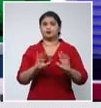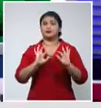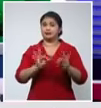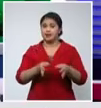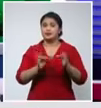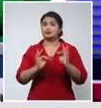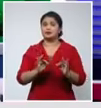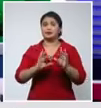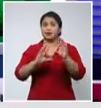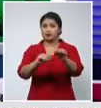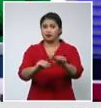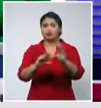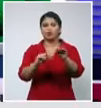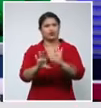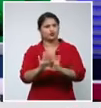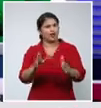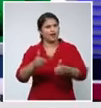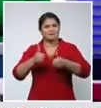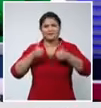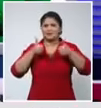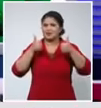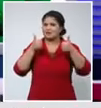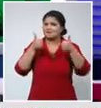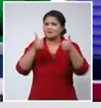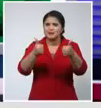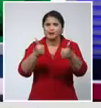está resuelta la situación epidemiológica.